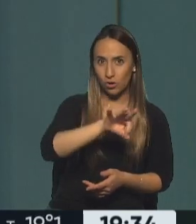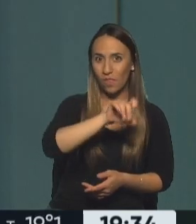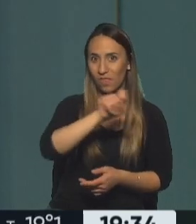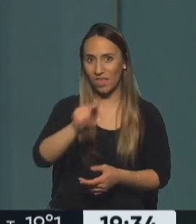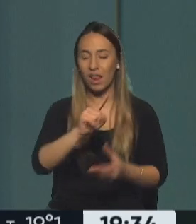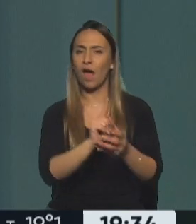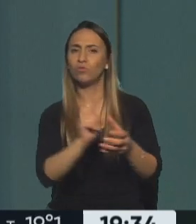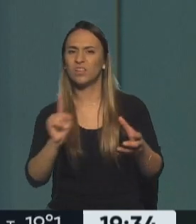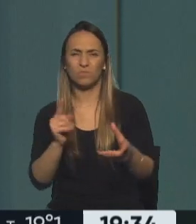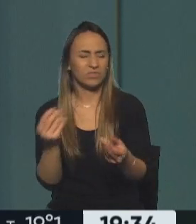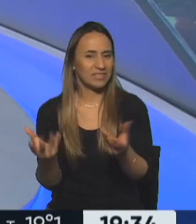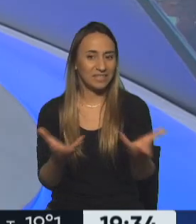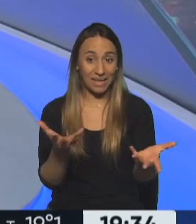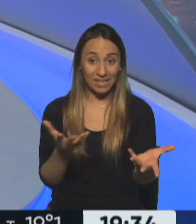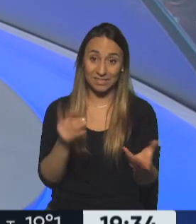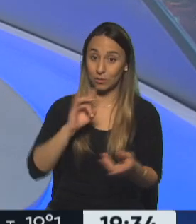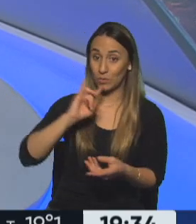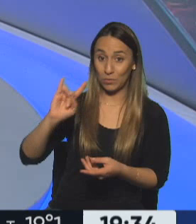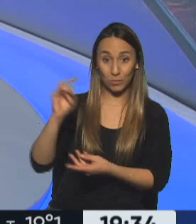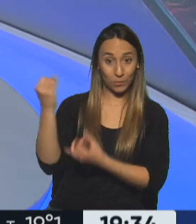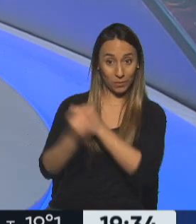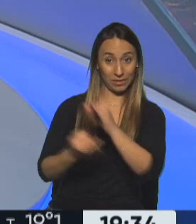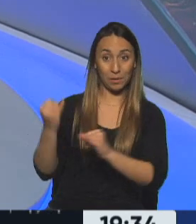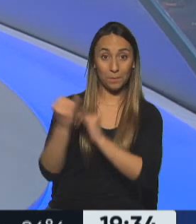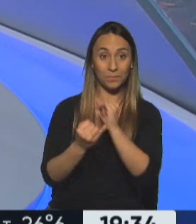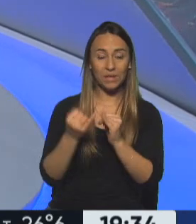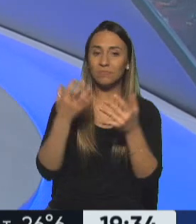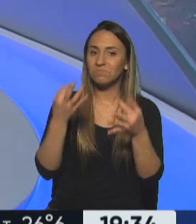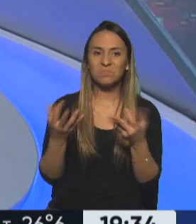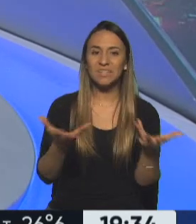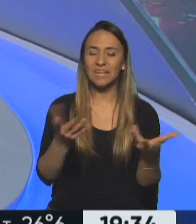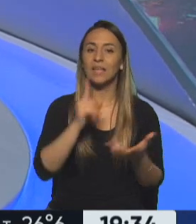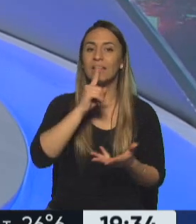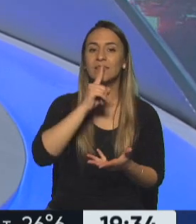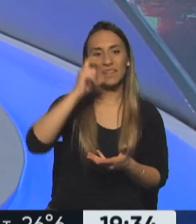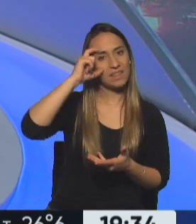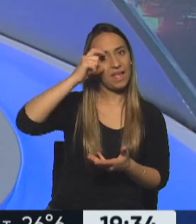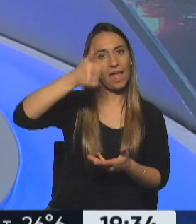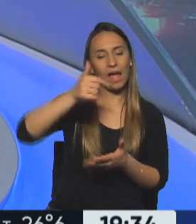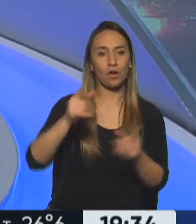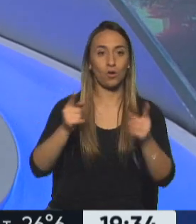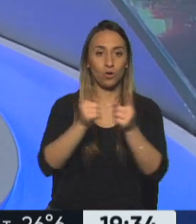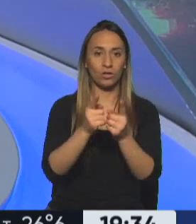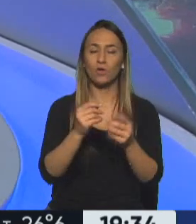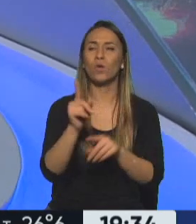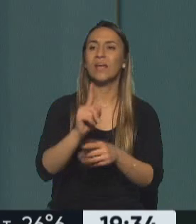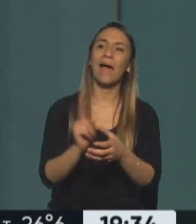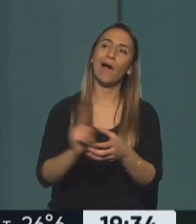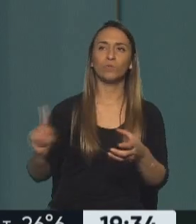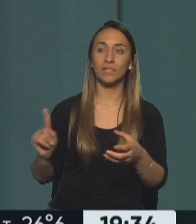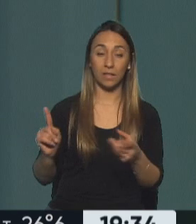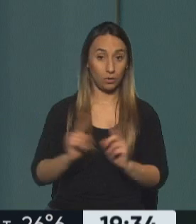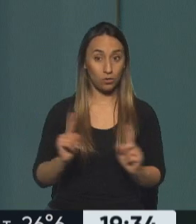bien qué es realmente el trastorno del espectro autista, porque no es el autista, es una gama que